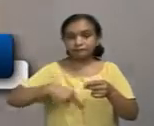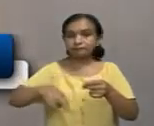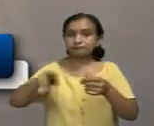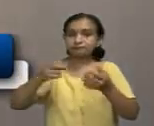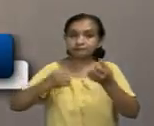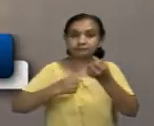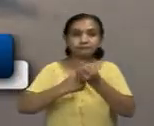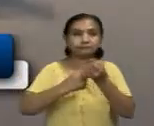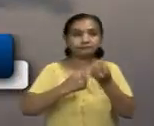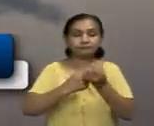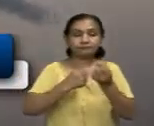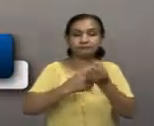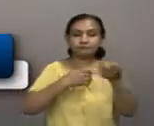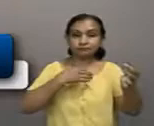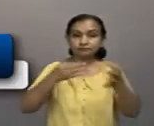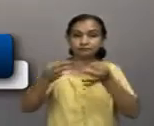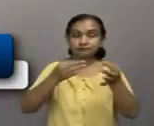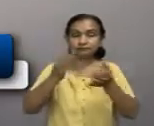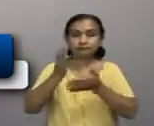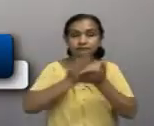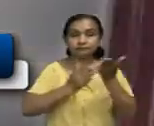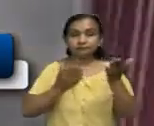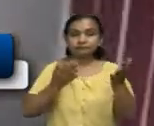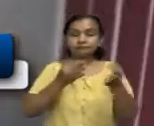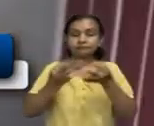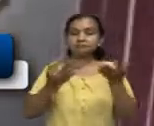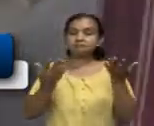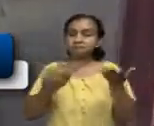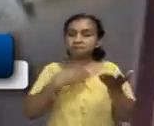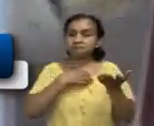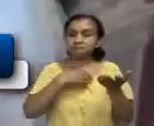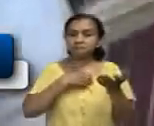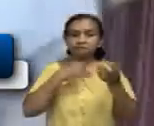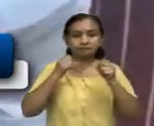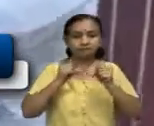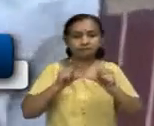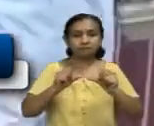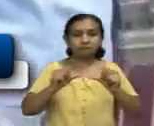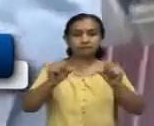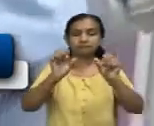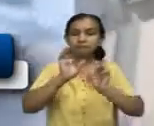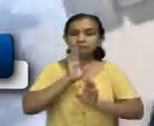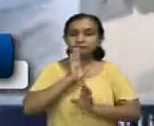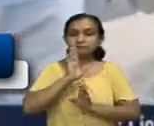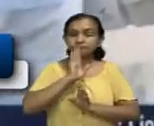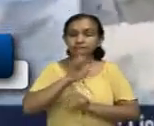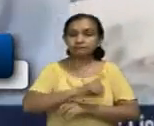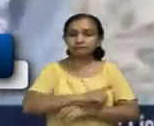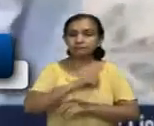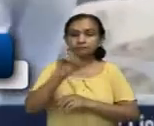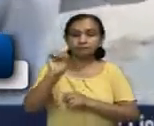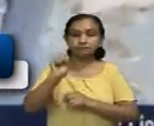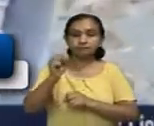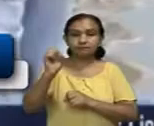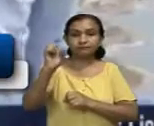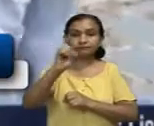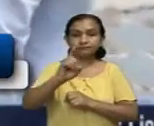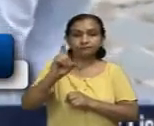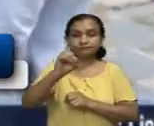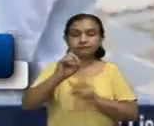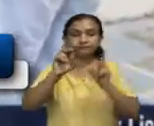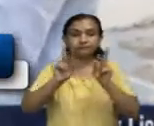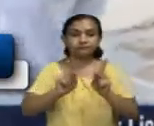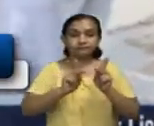nos exponen esta situación y nosotros damos continuidad y abordamos los días fines de semana donde la población